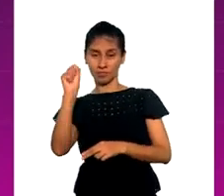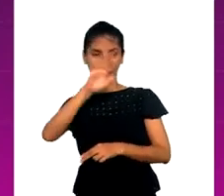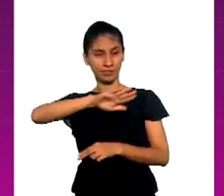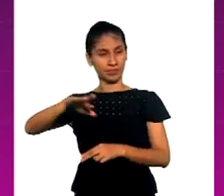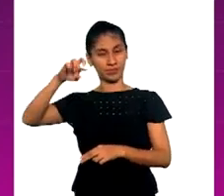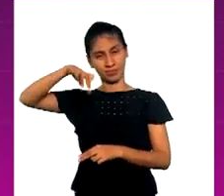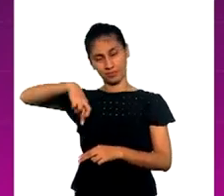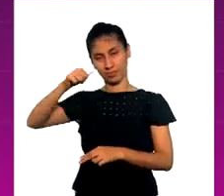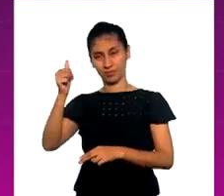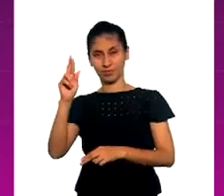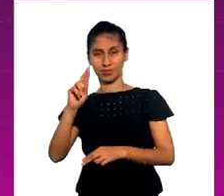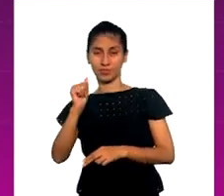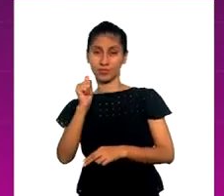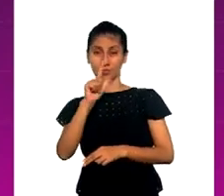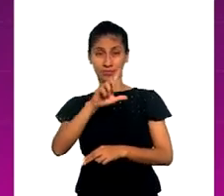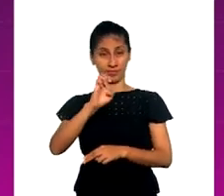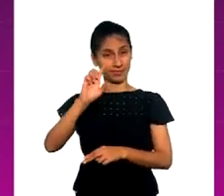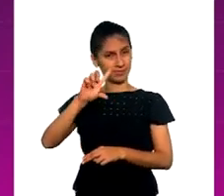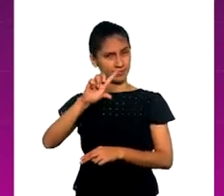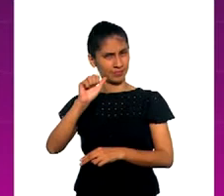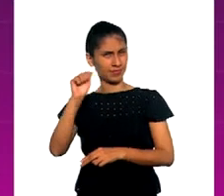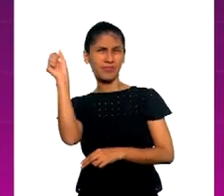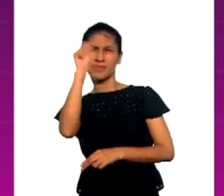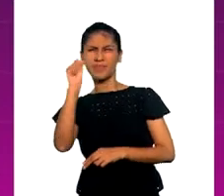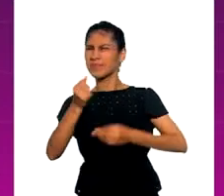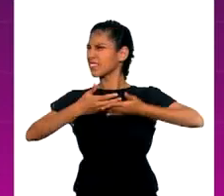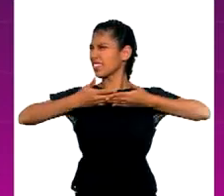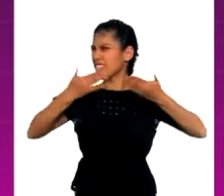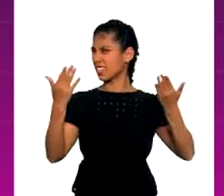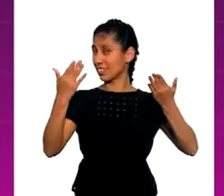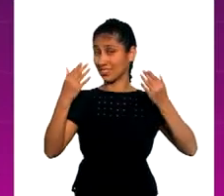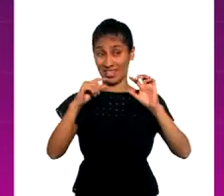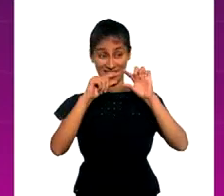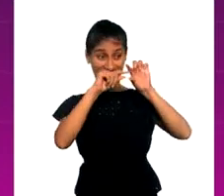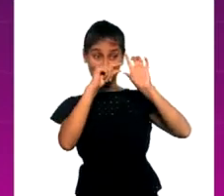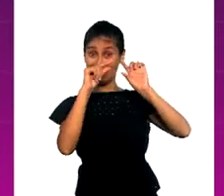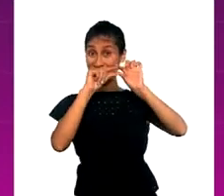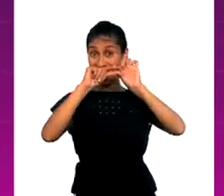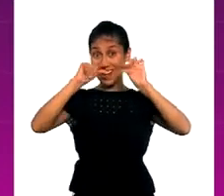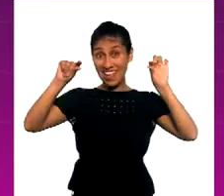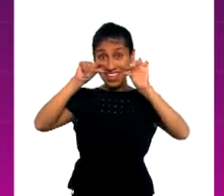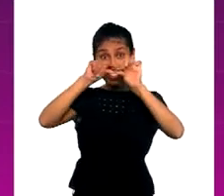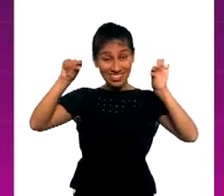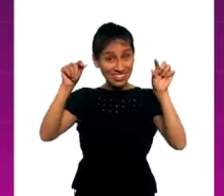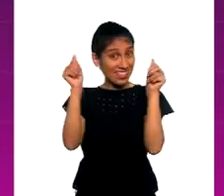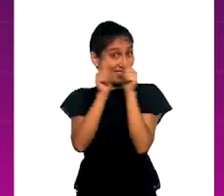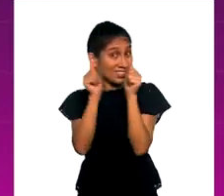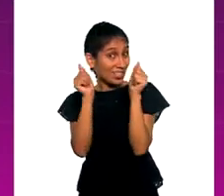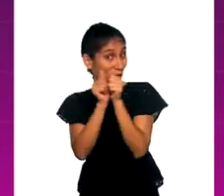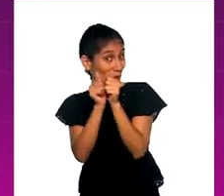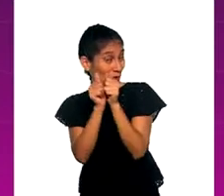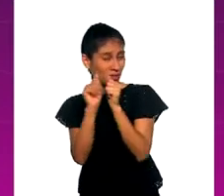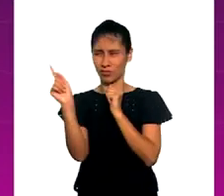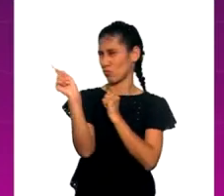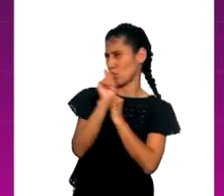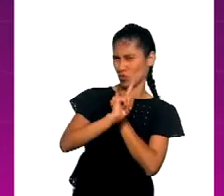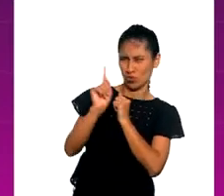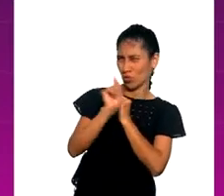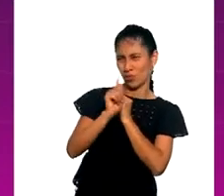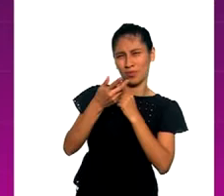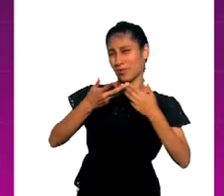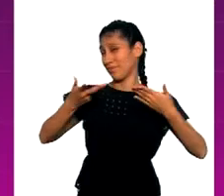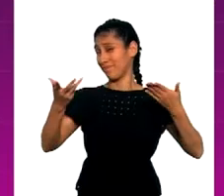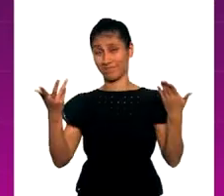son las líneas paralelas son las líneas que están juntas no me